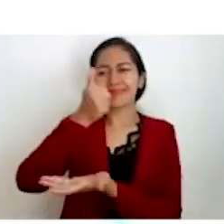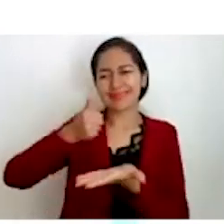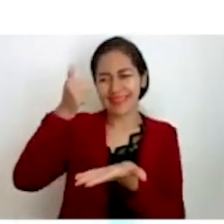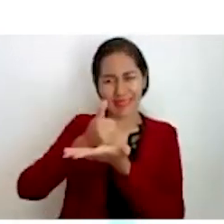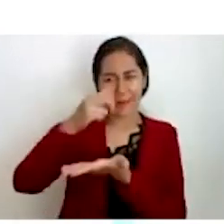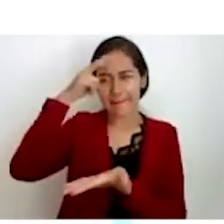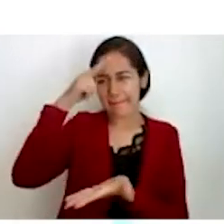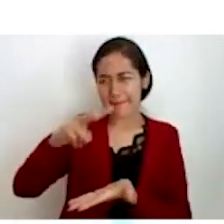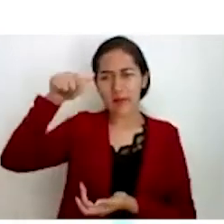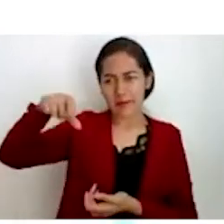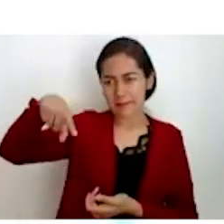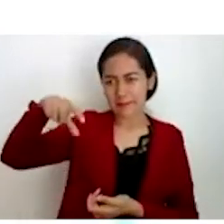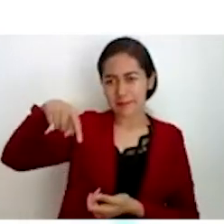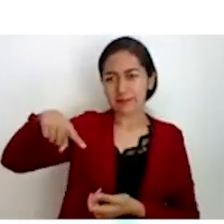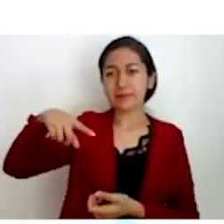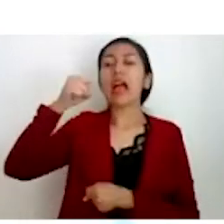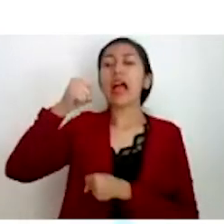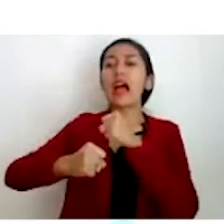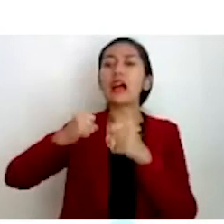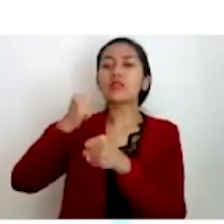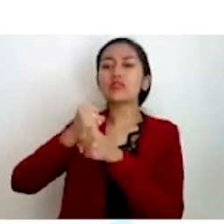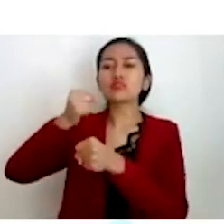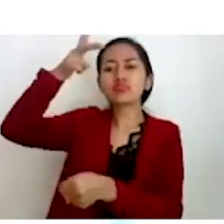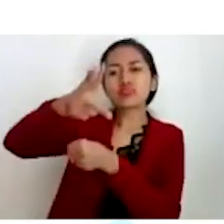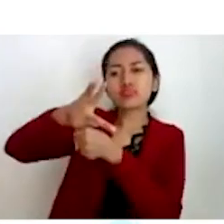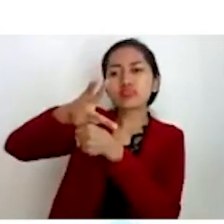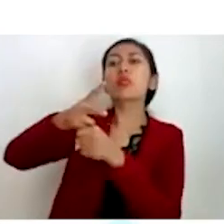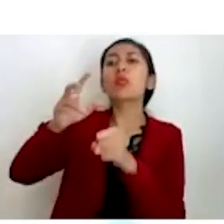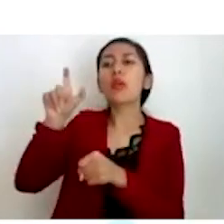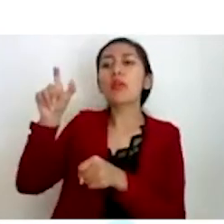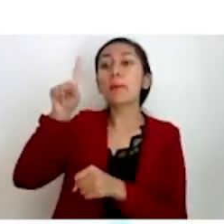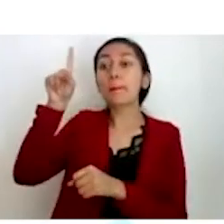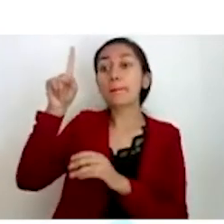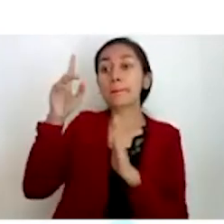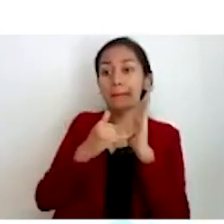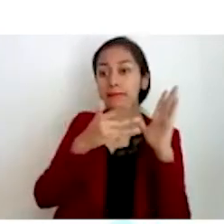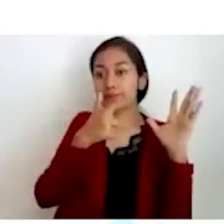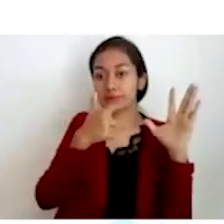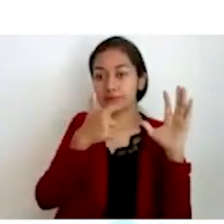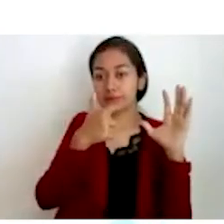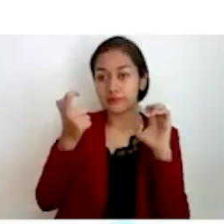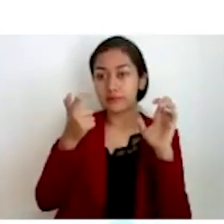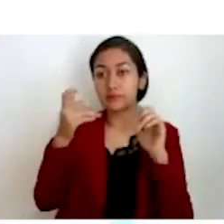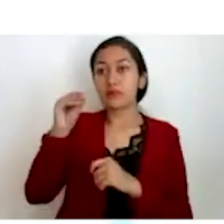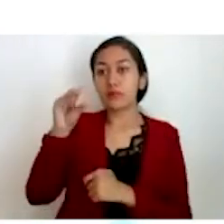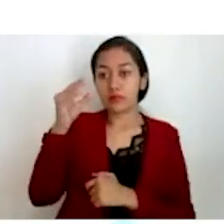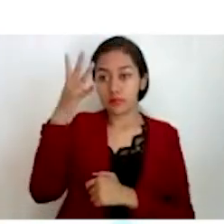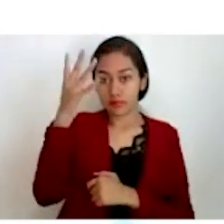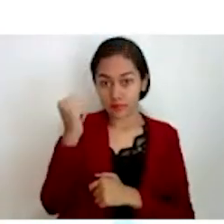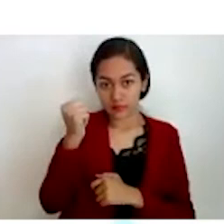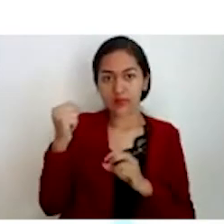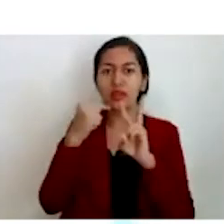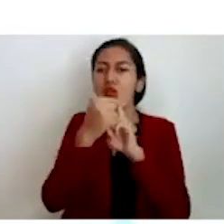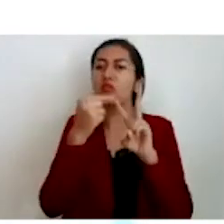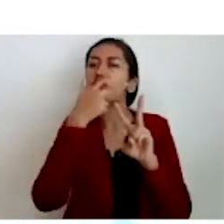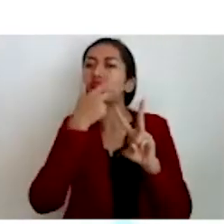filmada en 1979 por Felipe Casals, y basada en la novela de Daniel Defoe, con guión de Gabriel García Márquez y